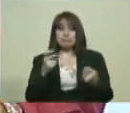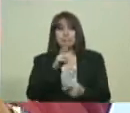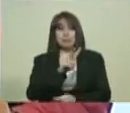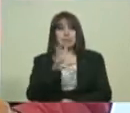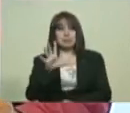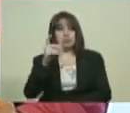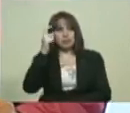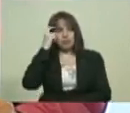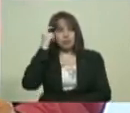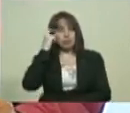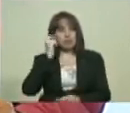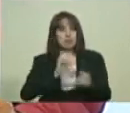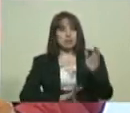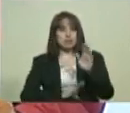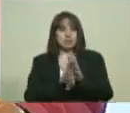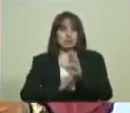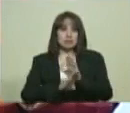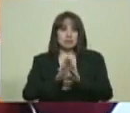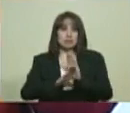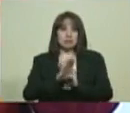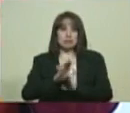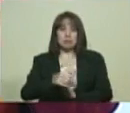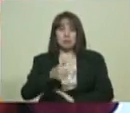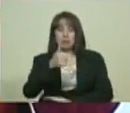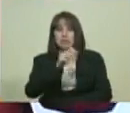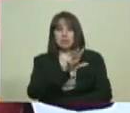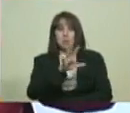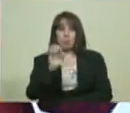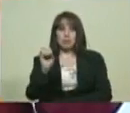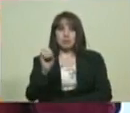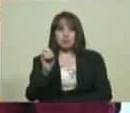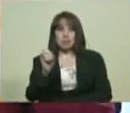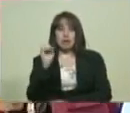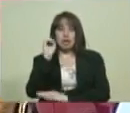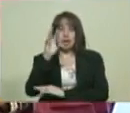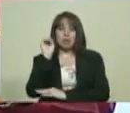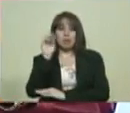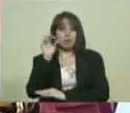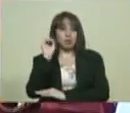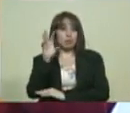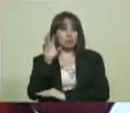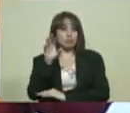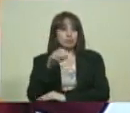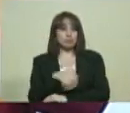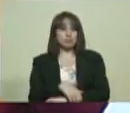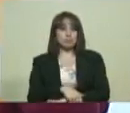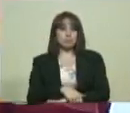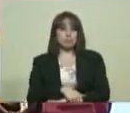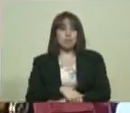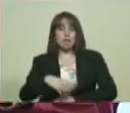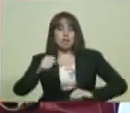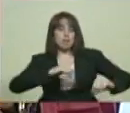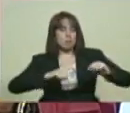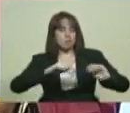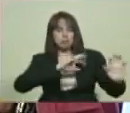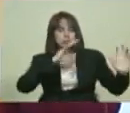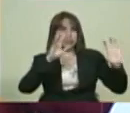días desarrollamos más de 50 eventos de